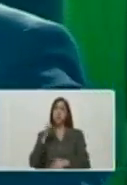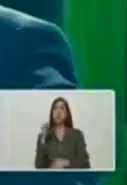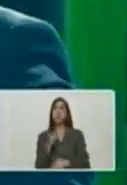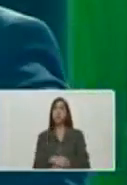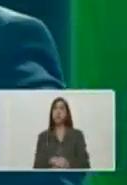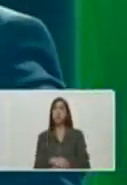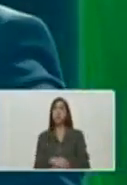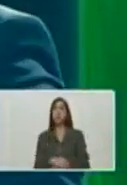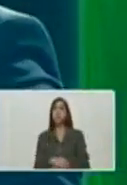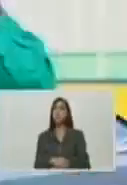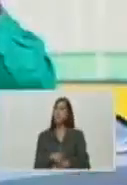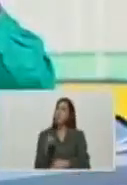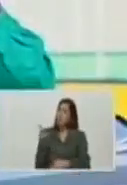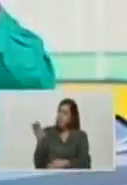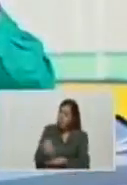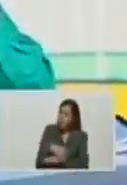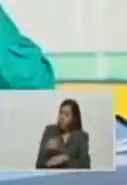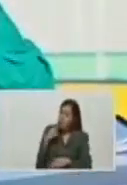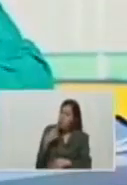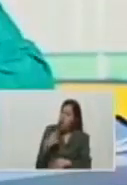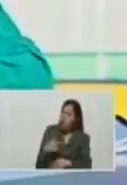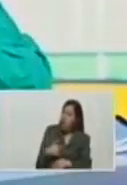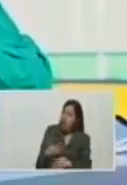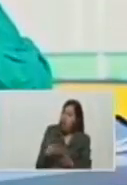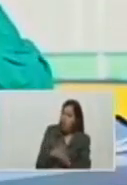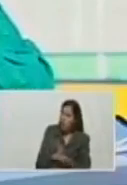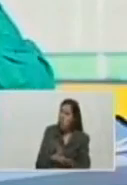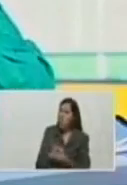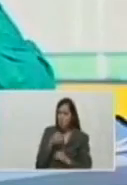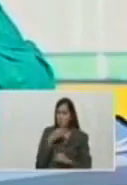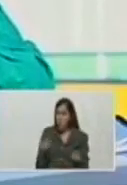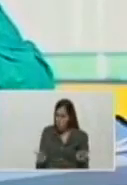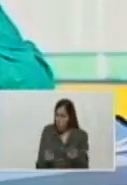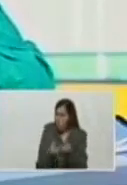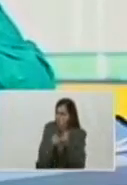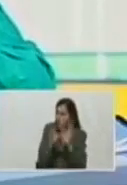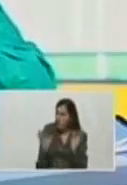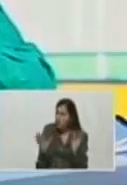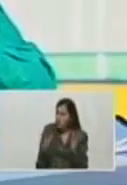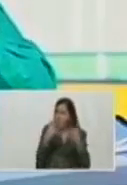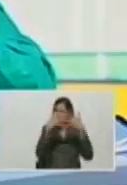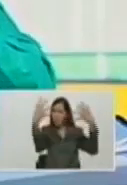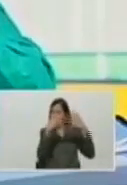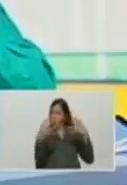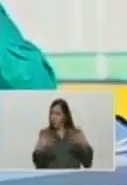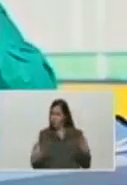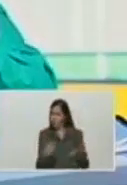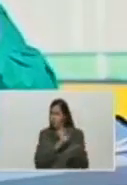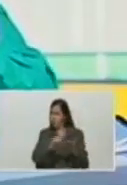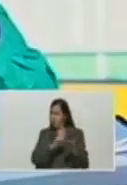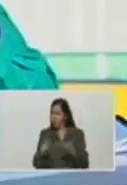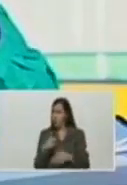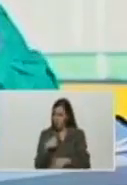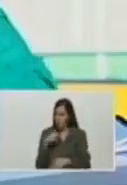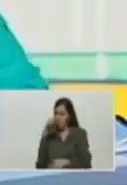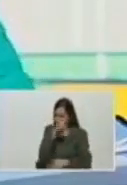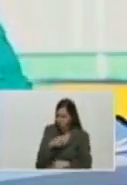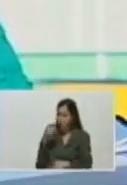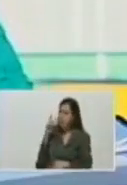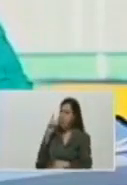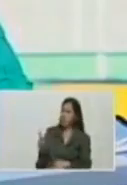es la canción que tú dices? Tú tienes una canción bien bonita, ¿sí? Una de las canciones que yo siempre canto cuando te